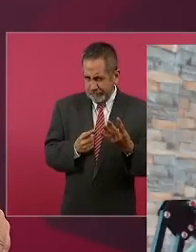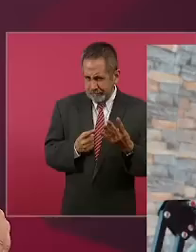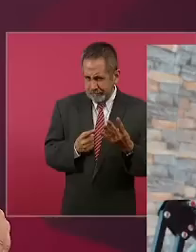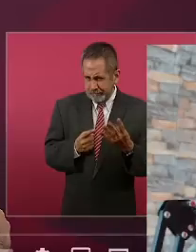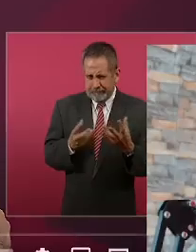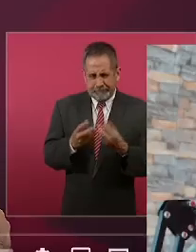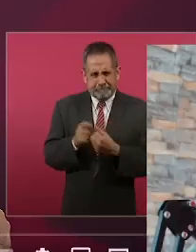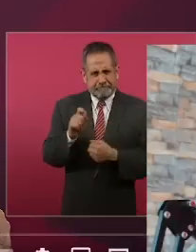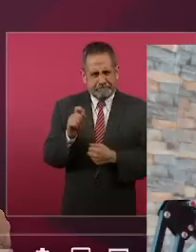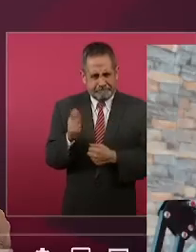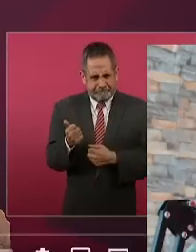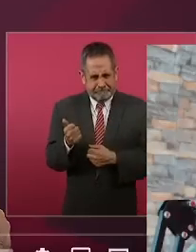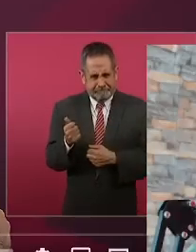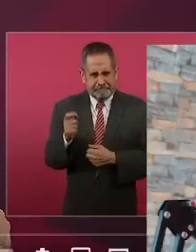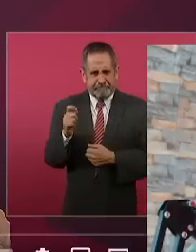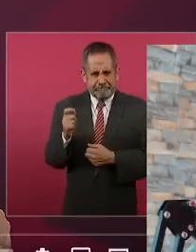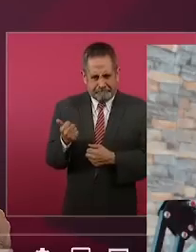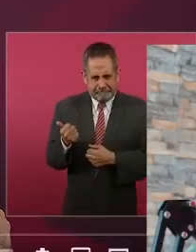veintiséis